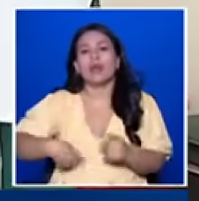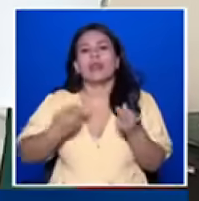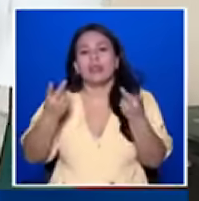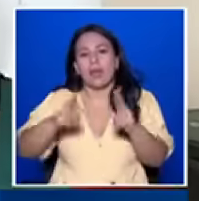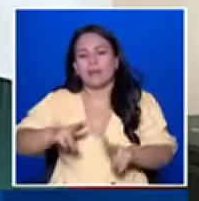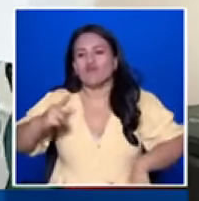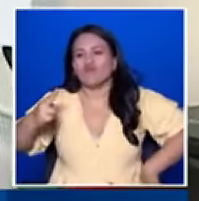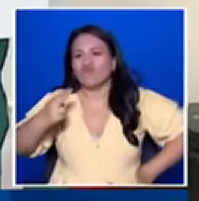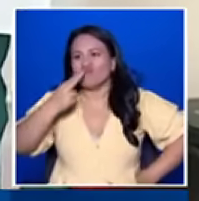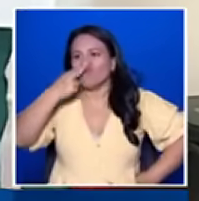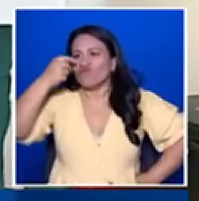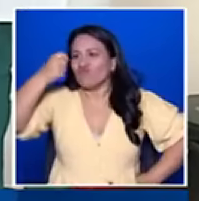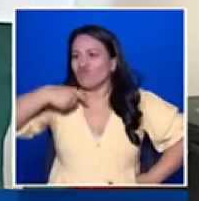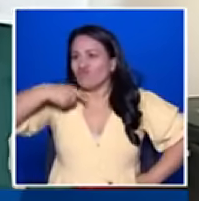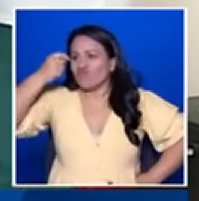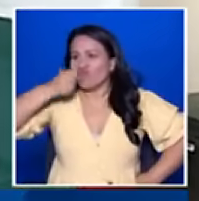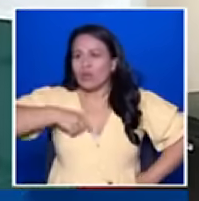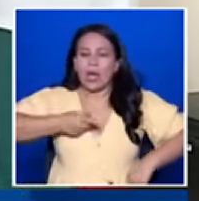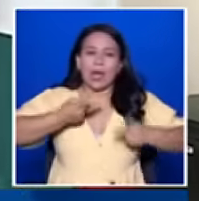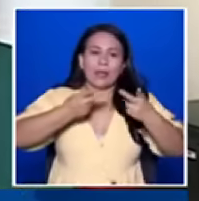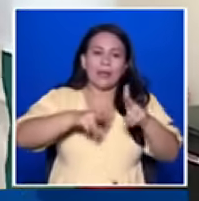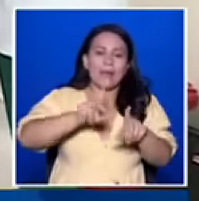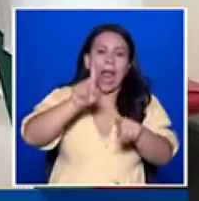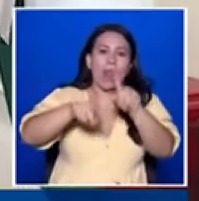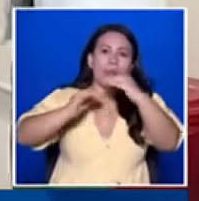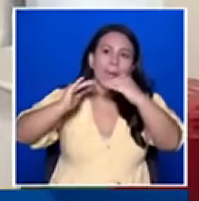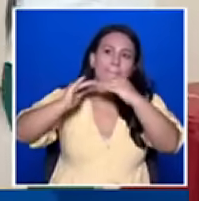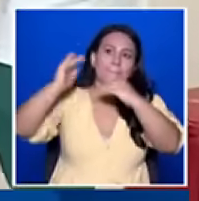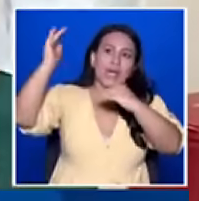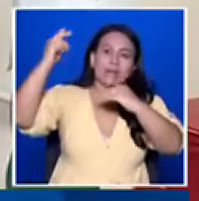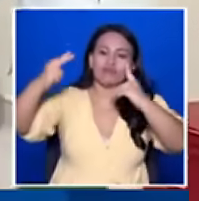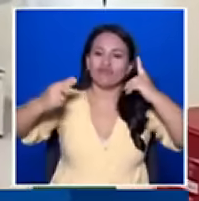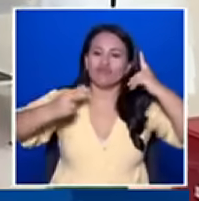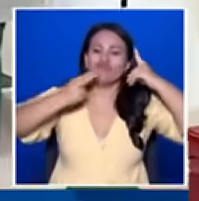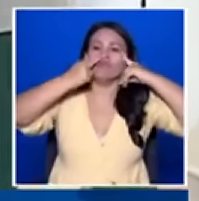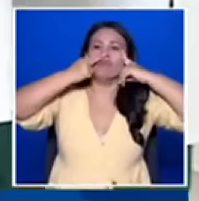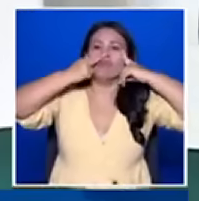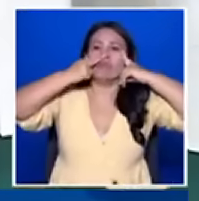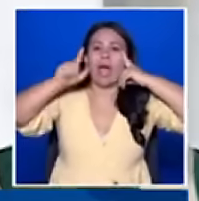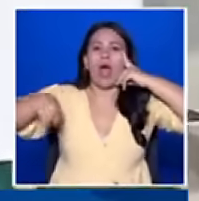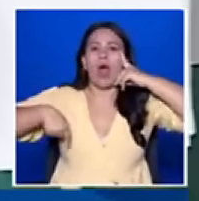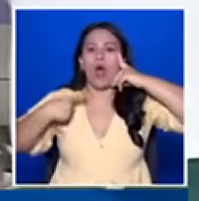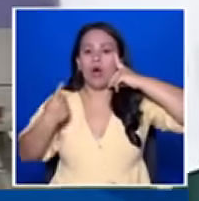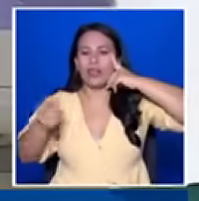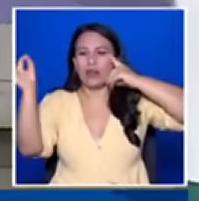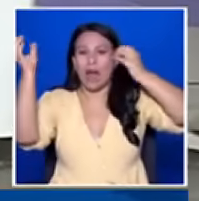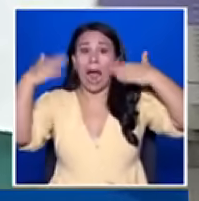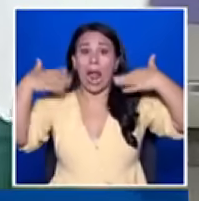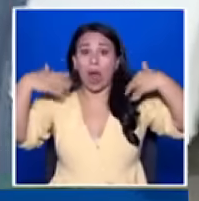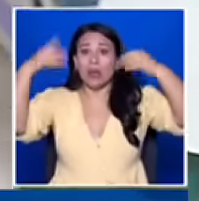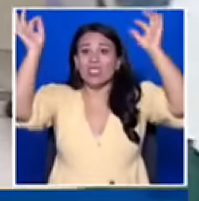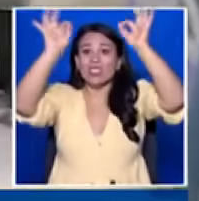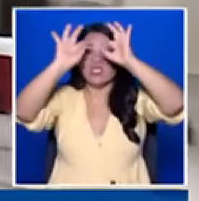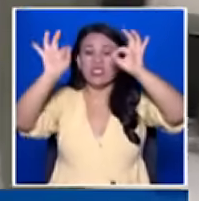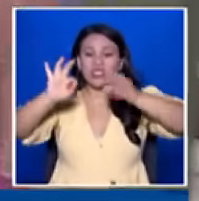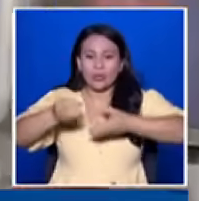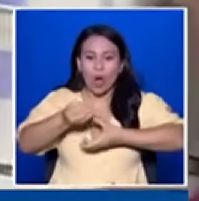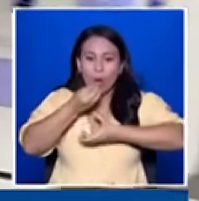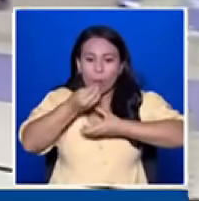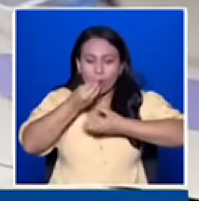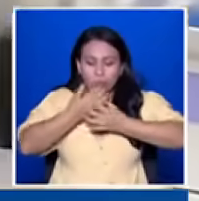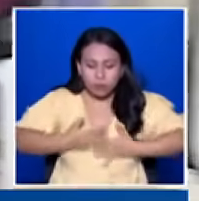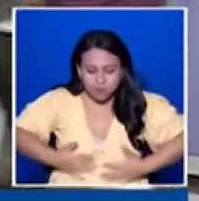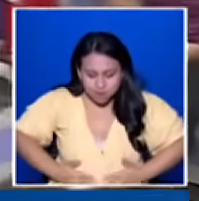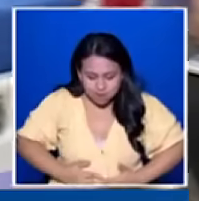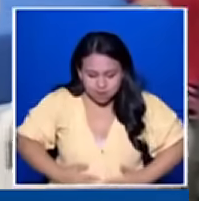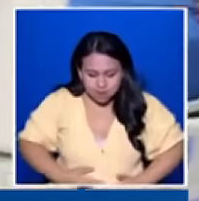respiratorios. Depende de la época, ¿no? Puede ser que en unos momentos sea más los problemas respiratorios, depende de la temporada, pero está entre el primero y el segundo lugar esos casos. Y debido